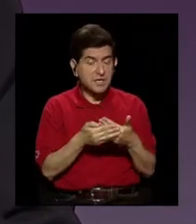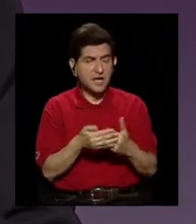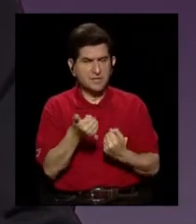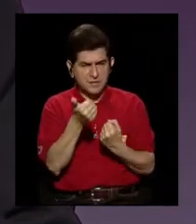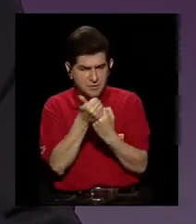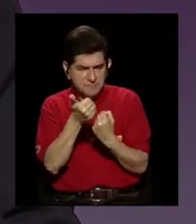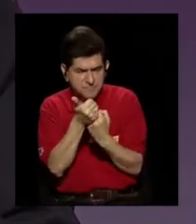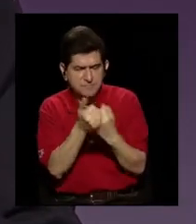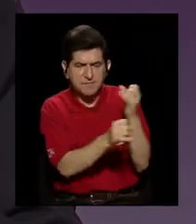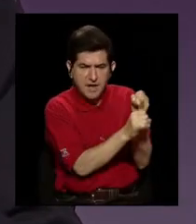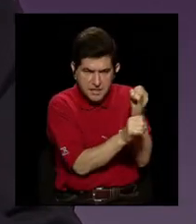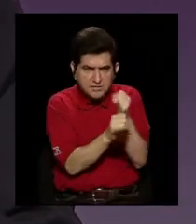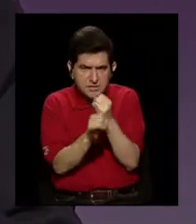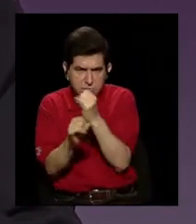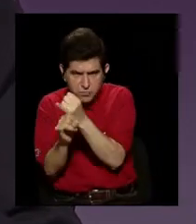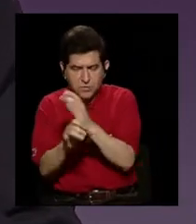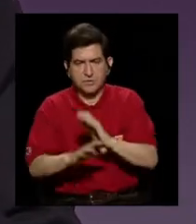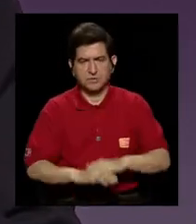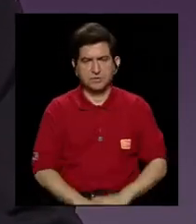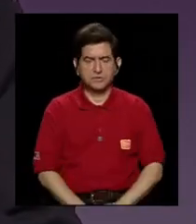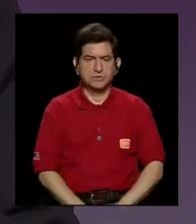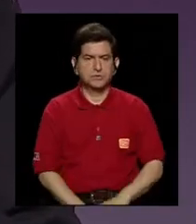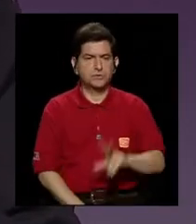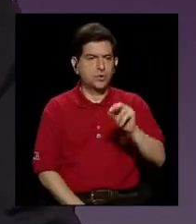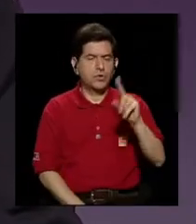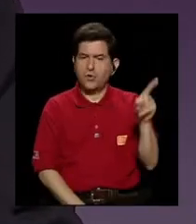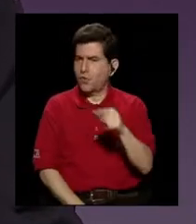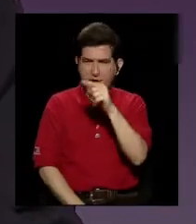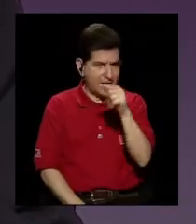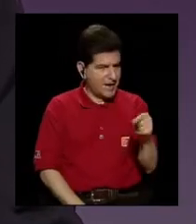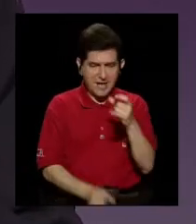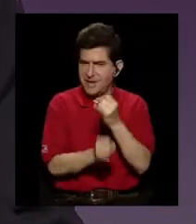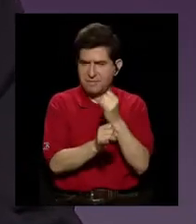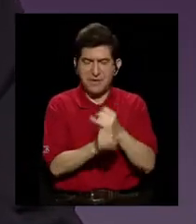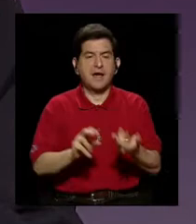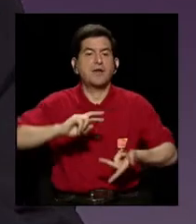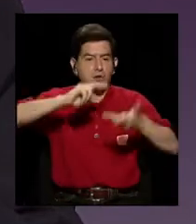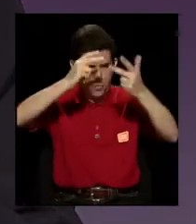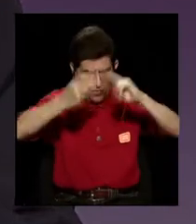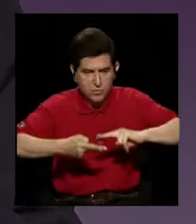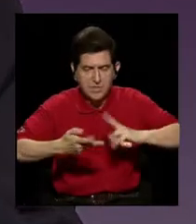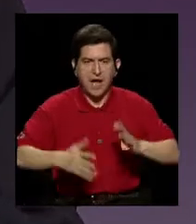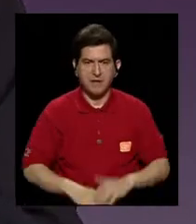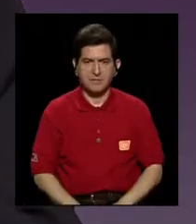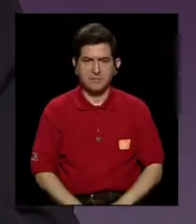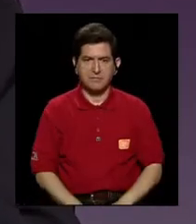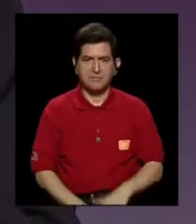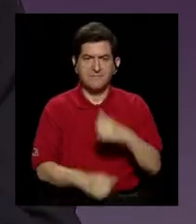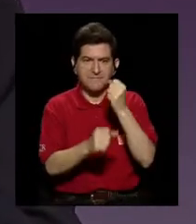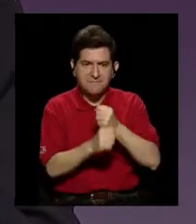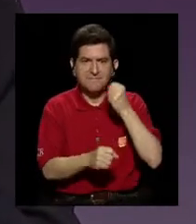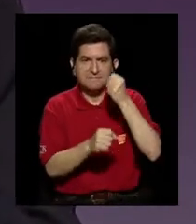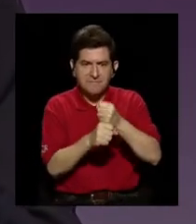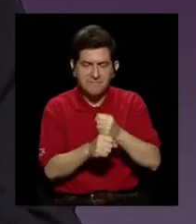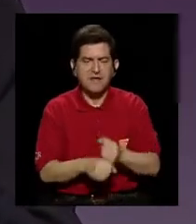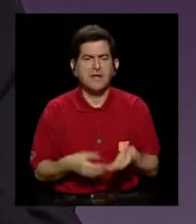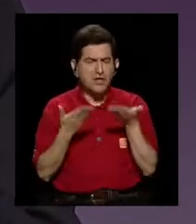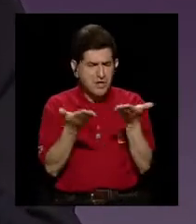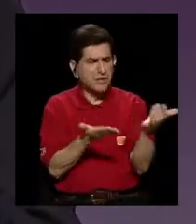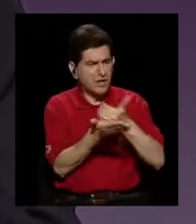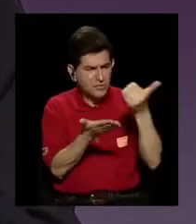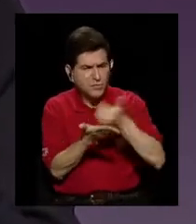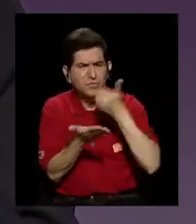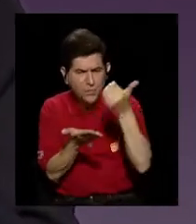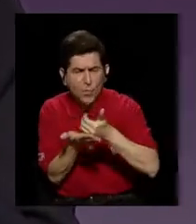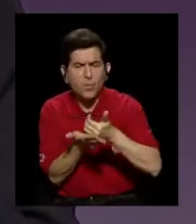las instituciones, ¿verdad? Que no es quitándolas, sino que al contrario, sino que trabajando y dando muchos recursos